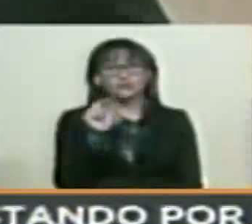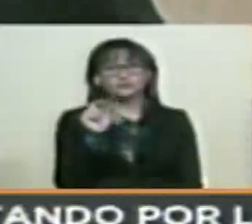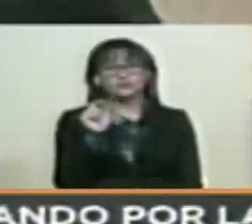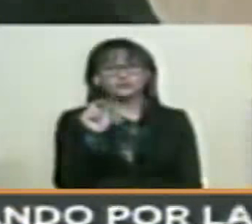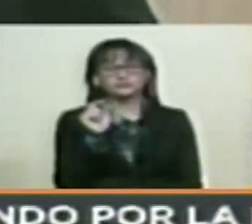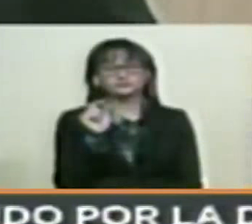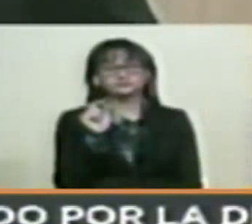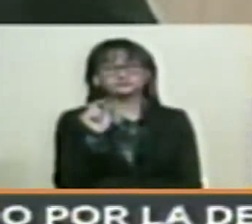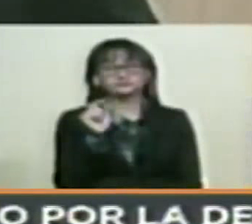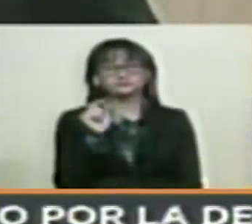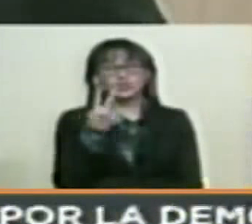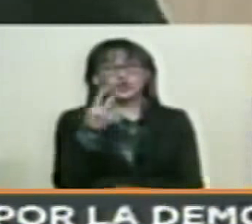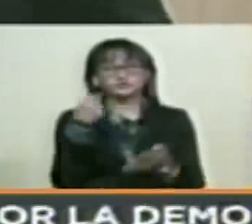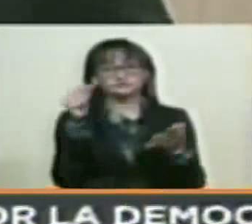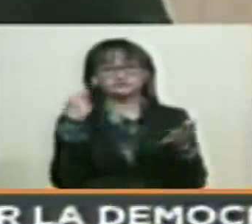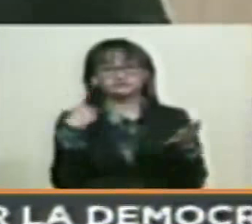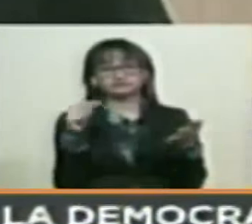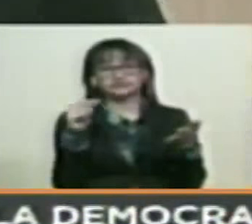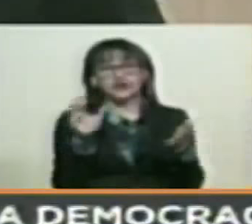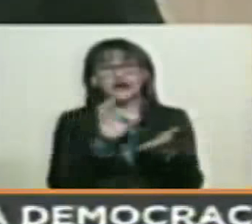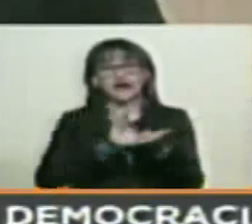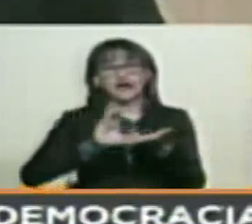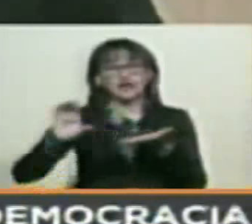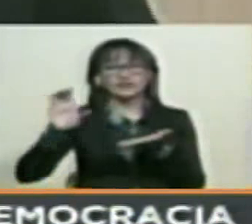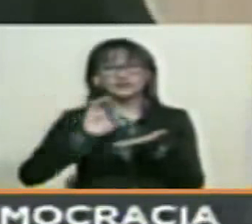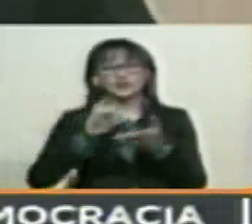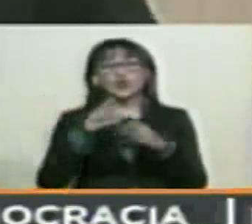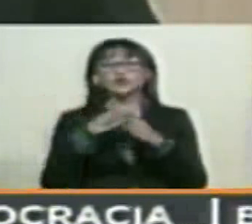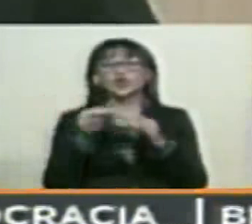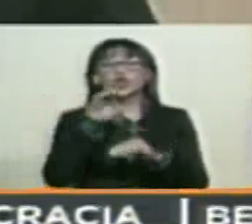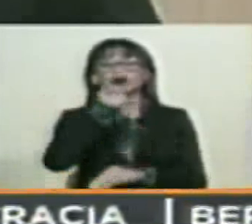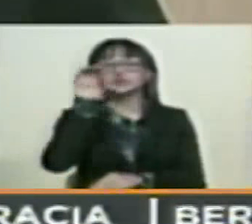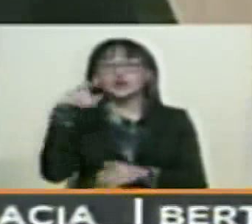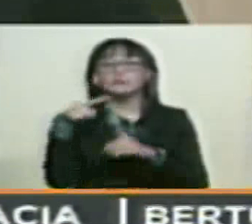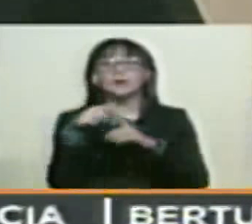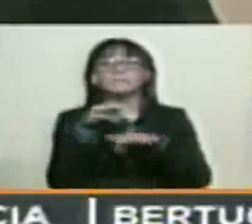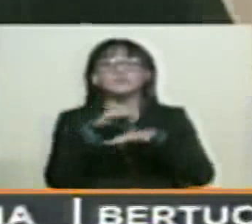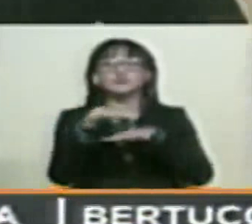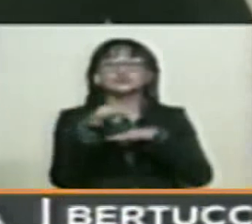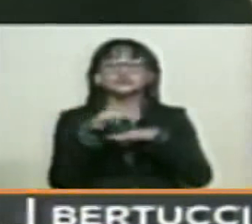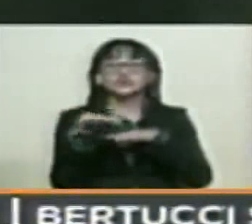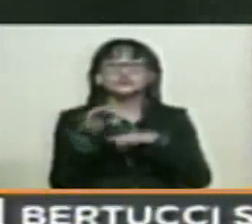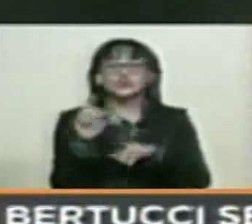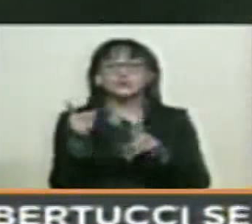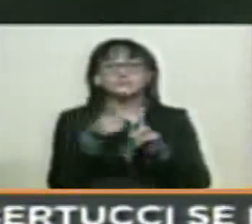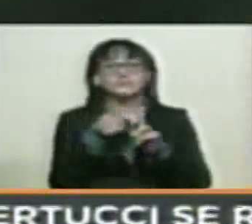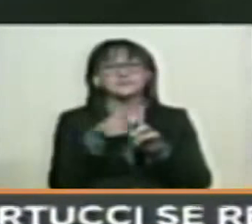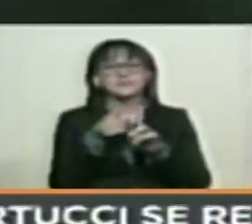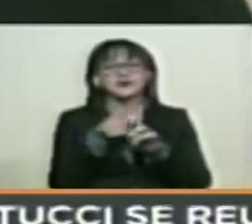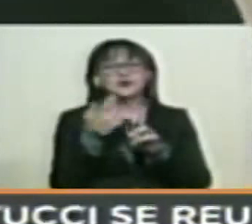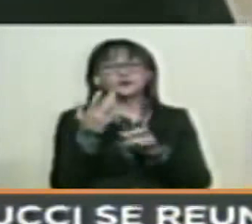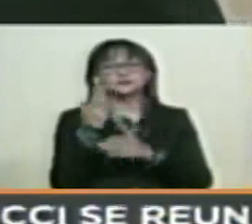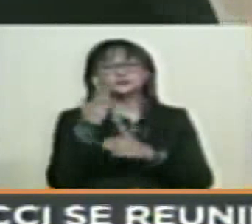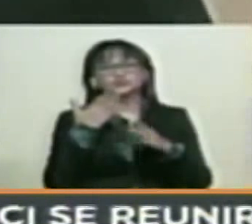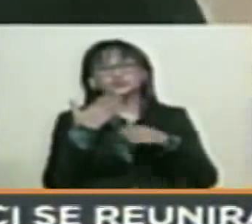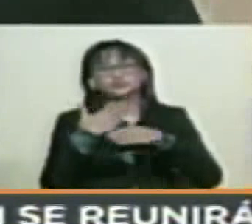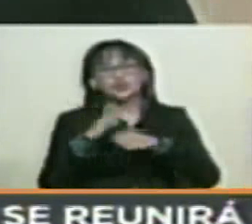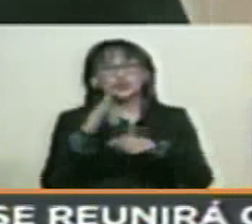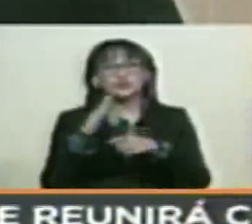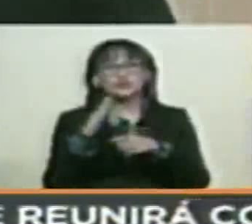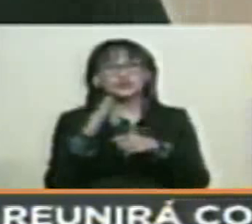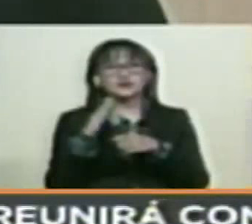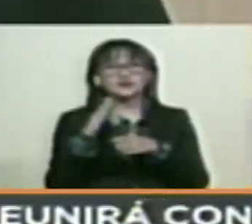tareck el aissami vamos a ver para los municipios el primero tiene que ver con los excedentes producto